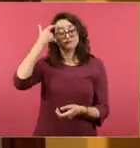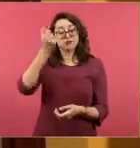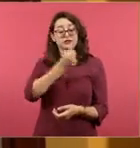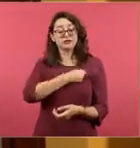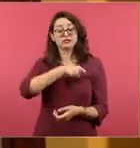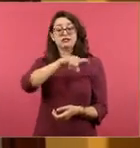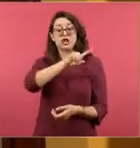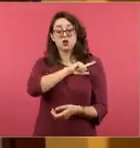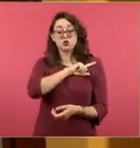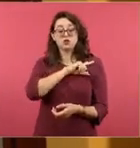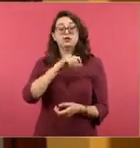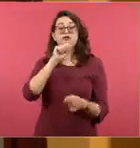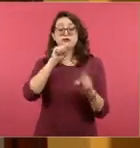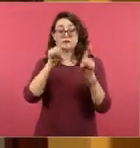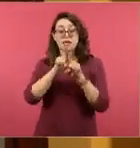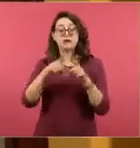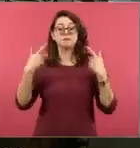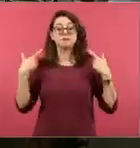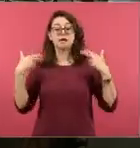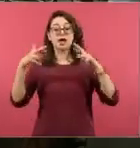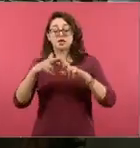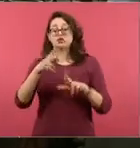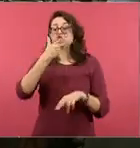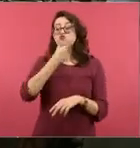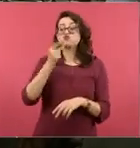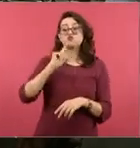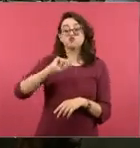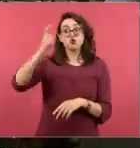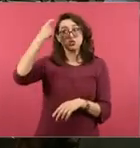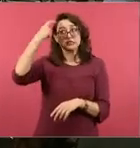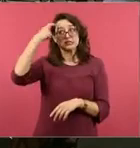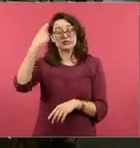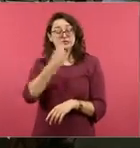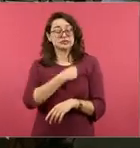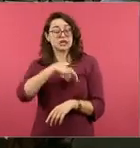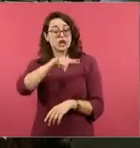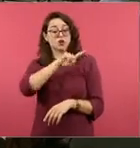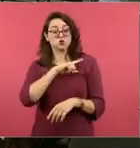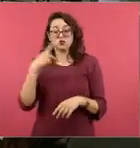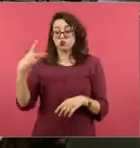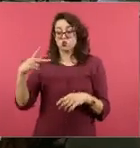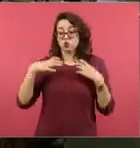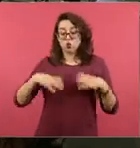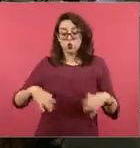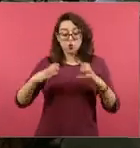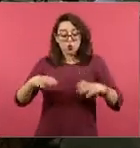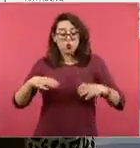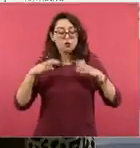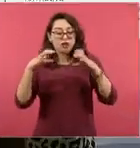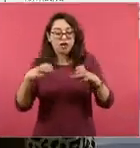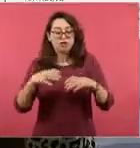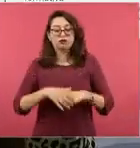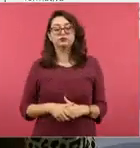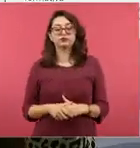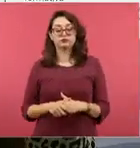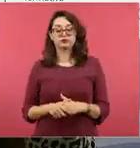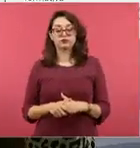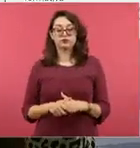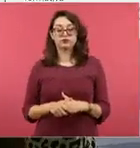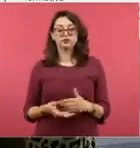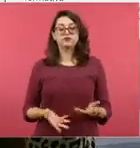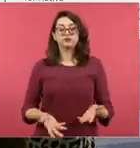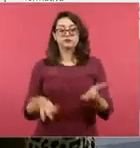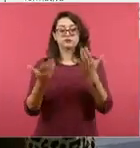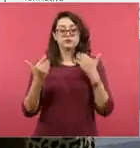las maestras y los maestros. Es muy importante hacer hincapié en ese punto. Y por último, bueno, la creación